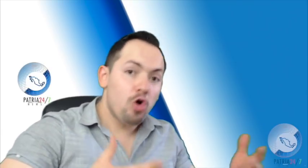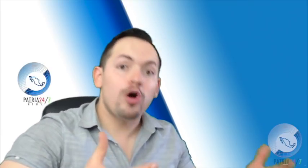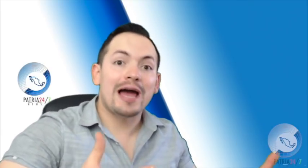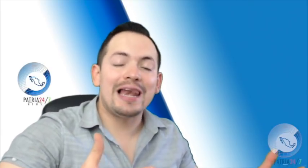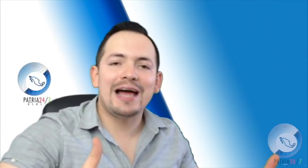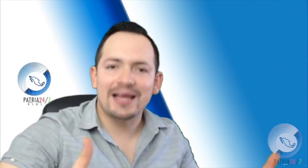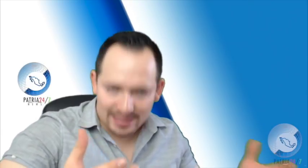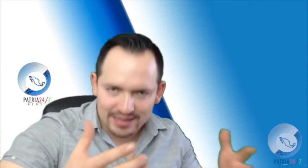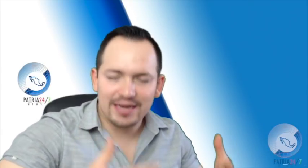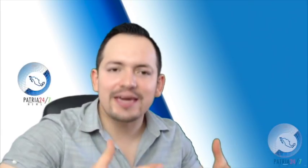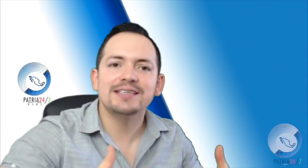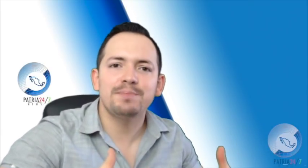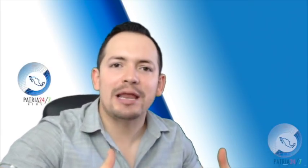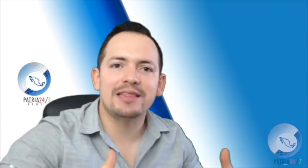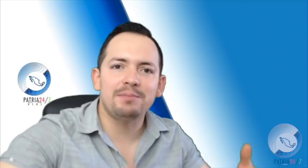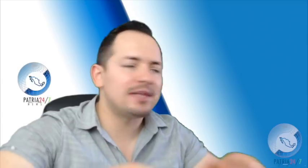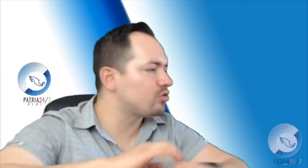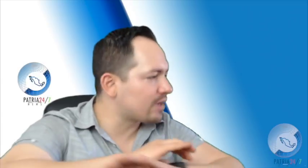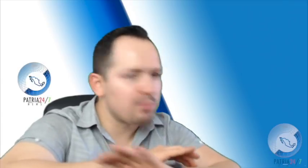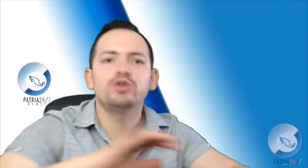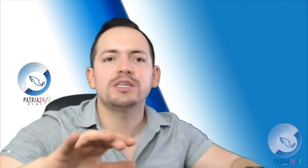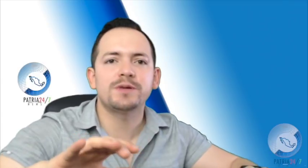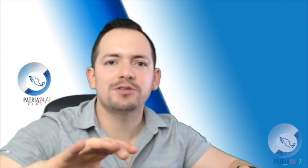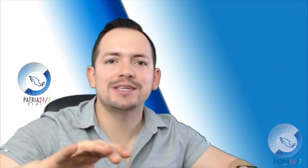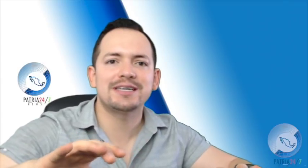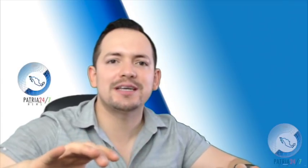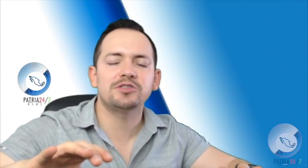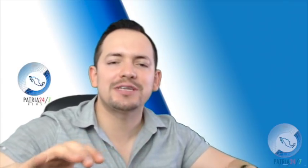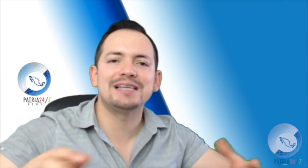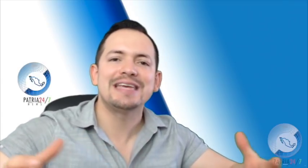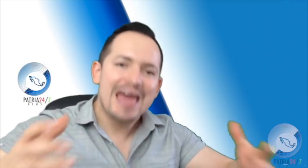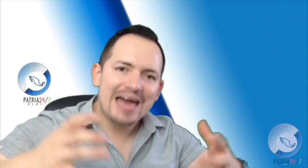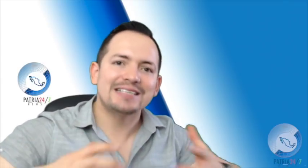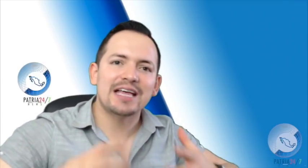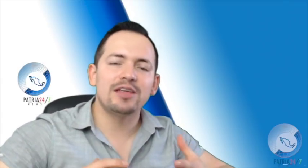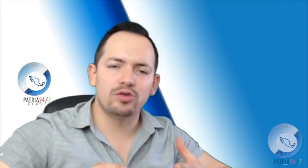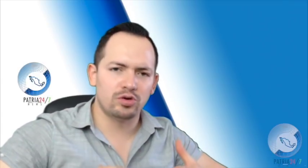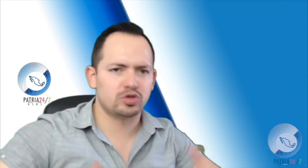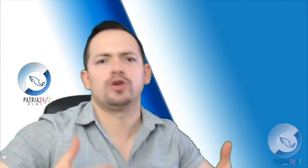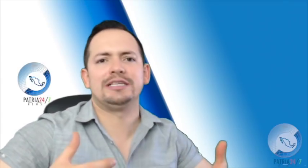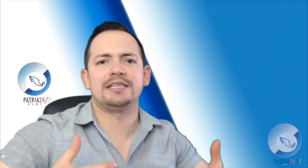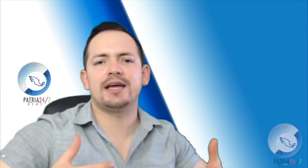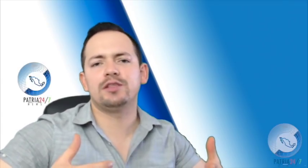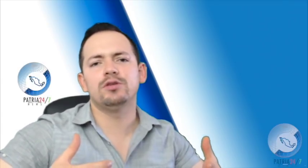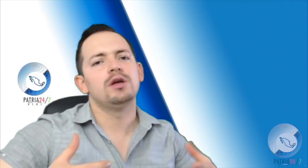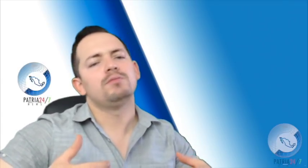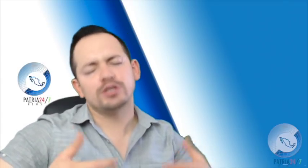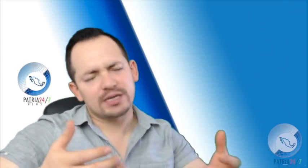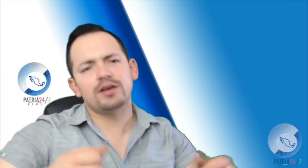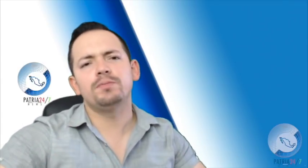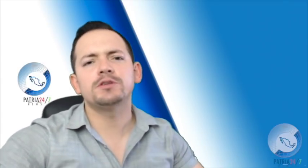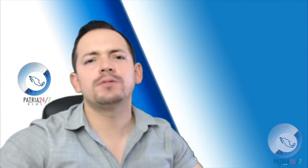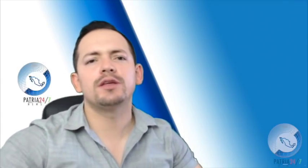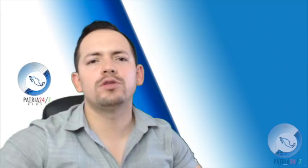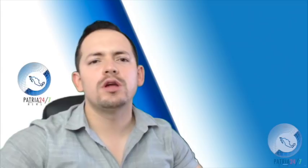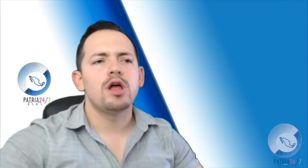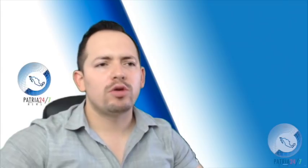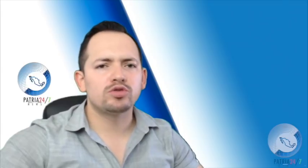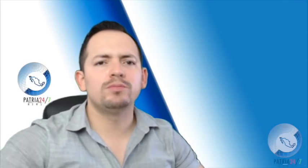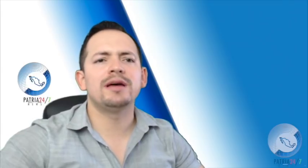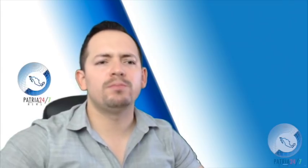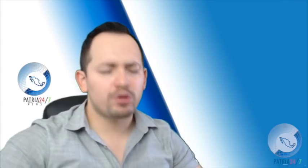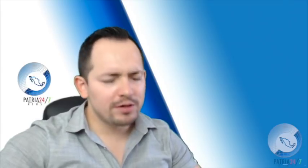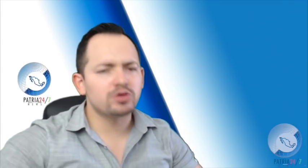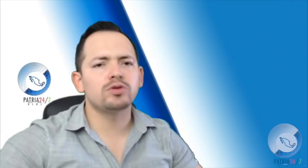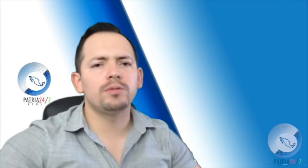interesante. Ojalá que este planteamiento que muchas personas en redes sociales han estado solicitando, pues que López Obrador